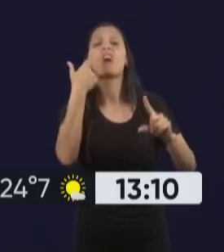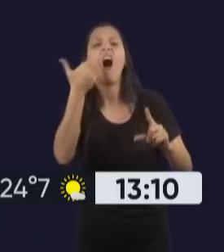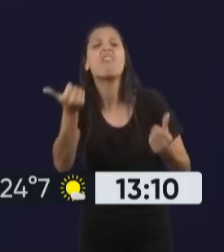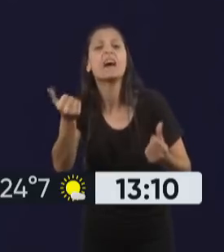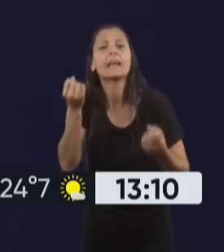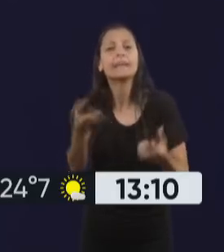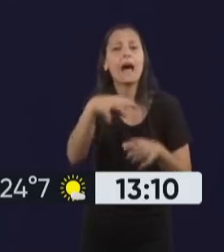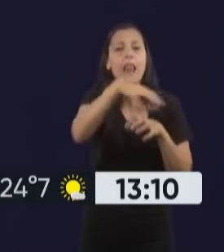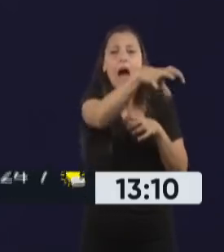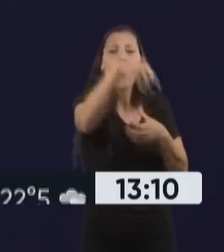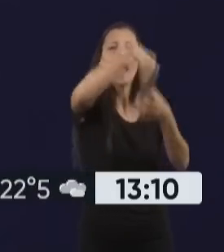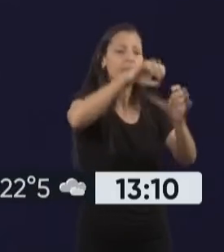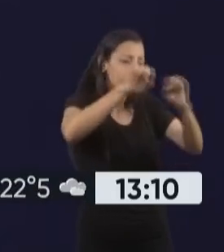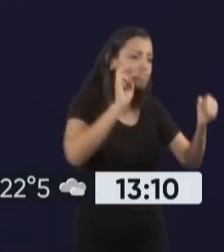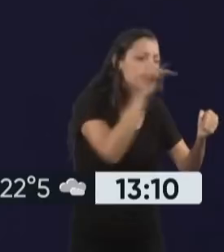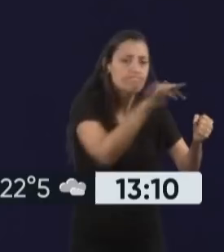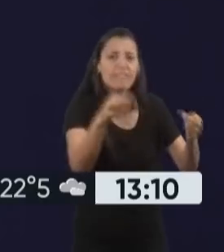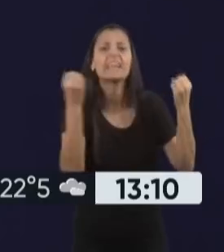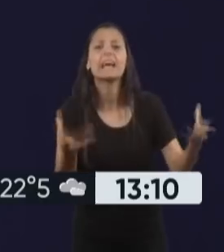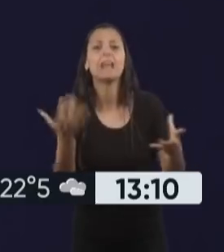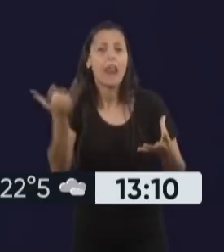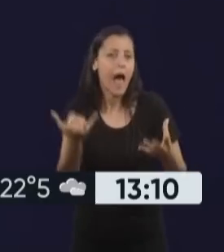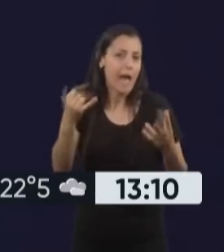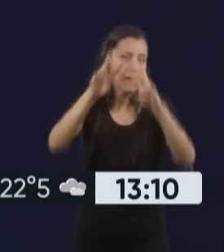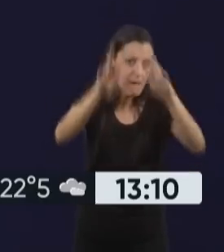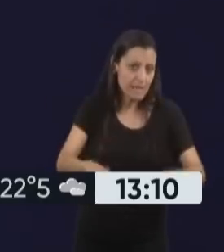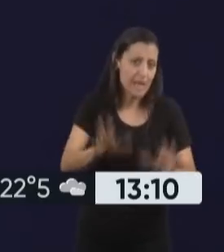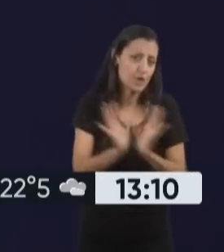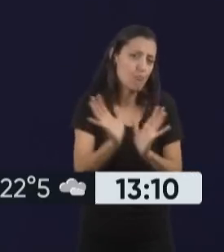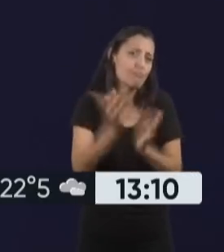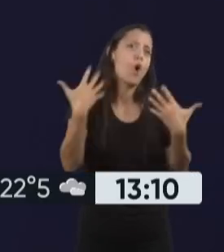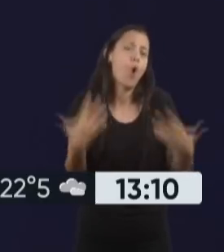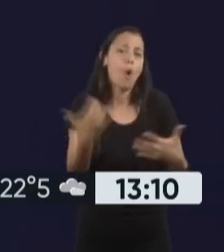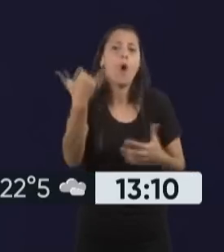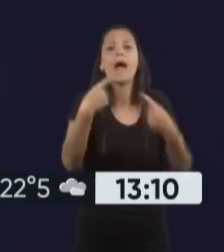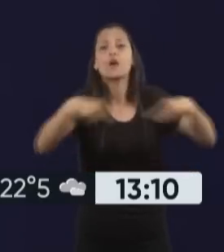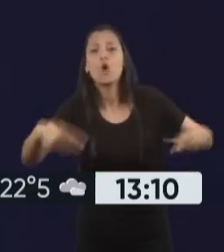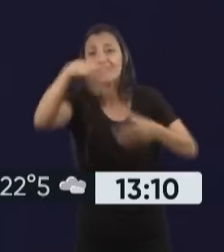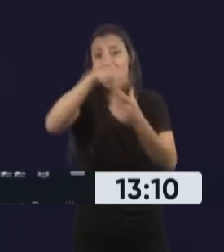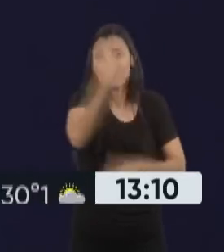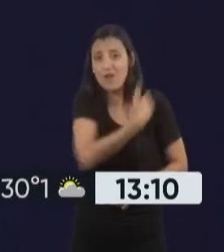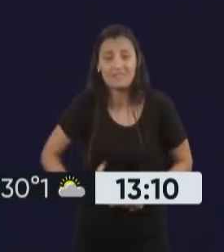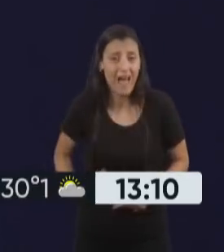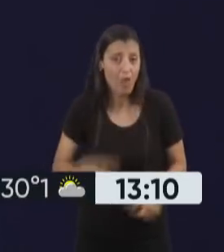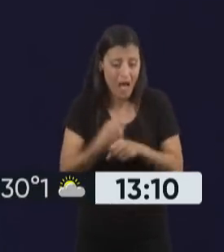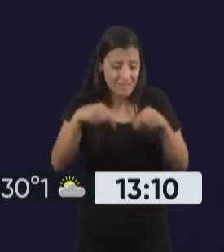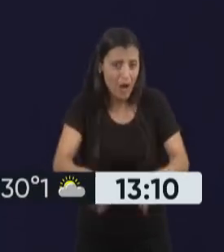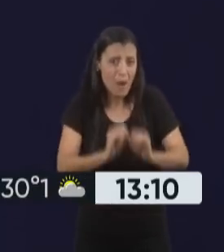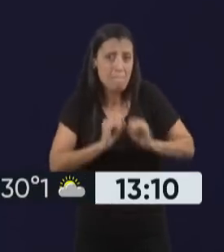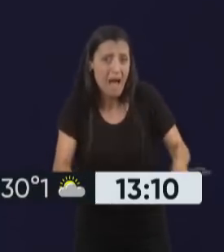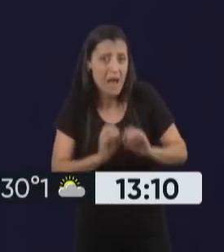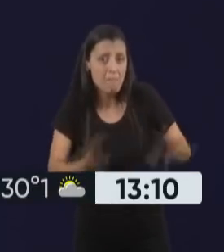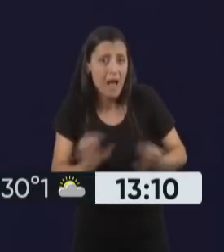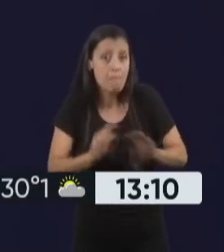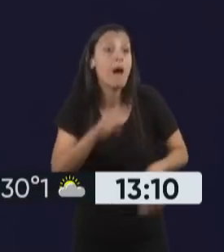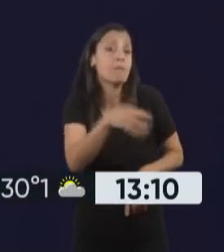cada una de las áreas, ¿no? Hay cuestiones, obviamente, hay capas geológicas de cuestiones que no funcionan en el Estado, que funcionan mal o de manera